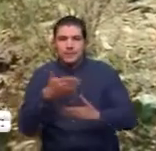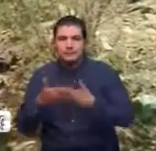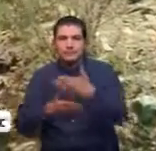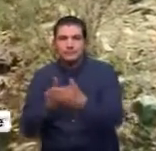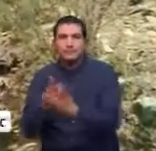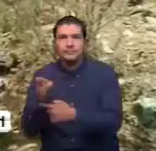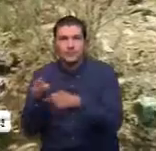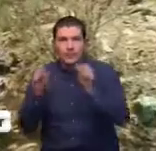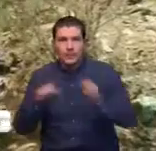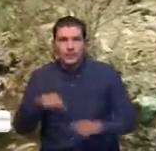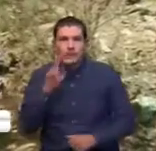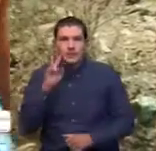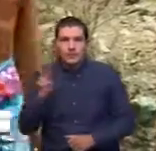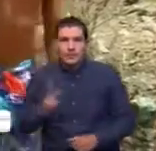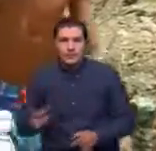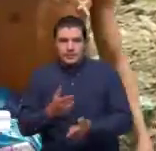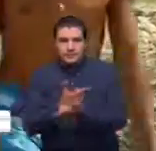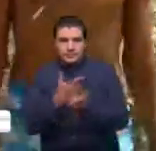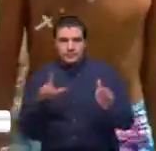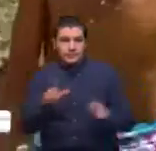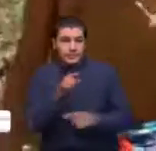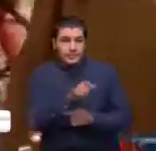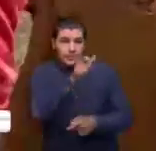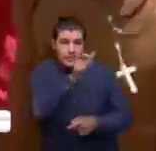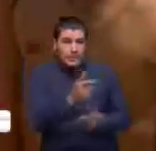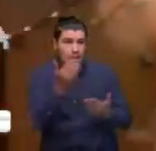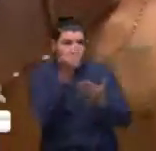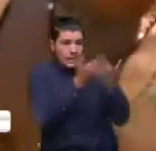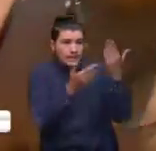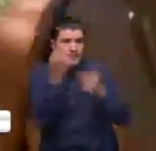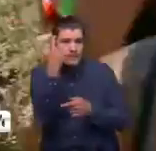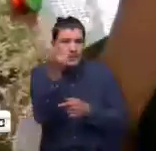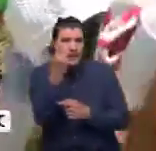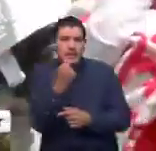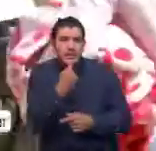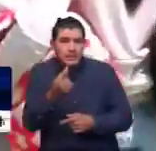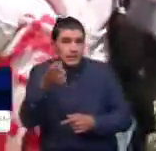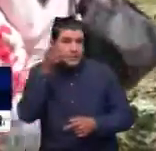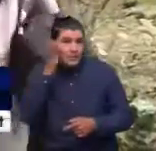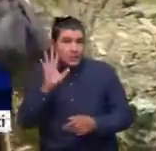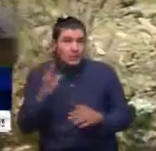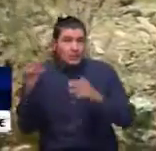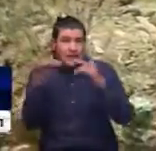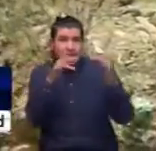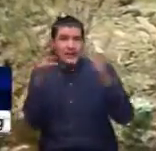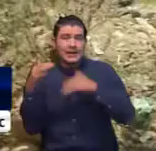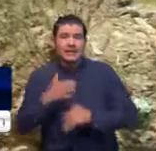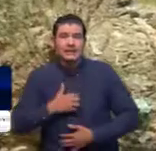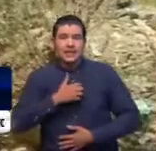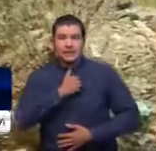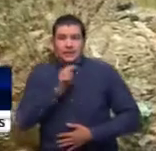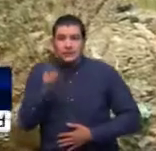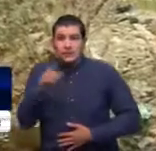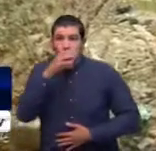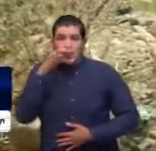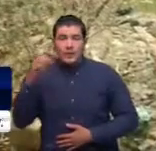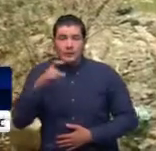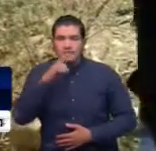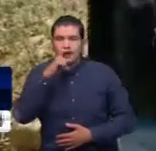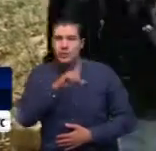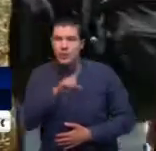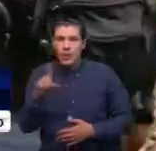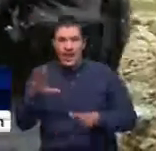Bien, es como lo ha señalado también nuestro analista político, no se descarta una posible guerra civil si es que Maduro no atiende pues este